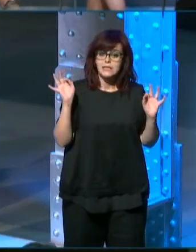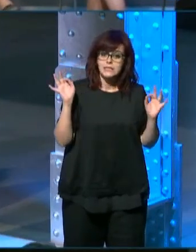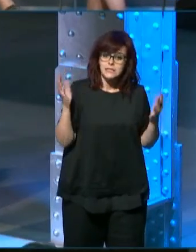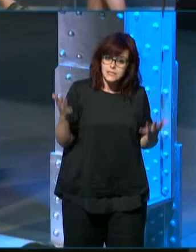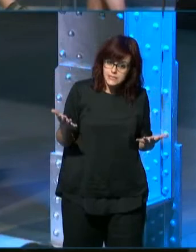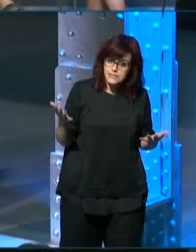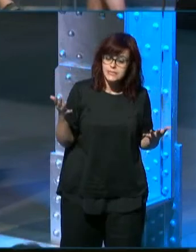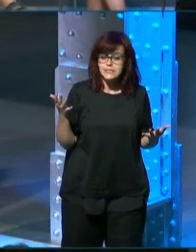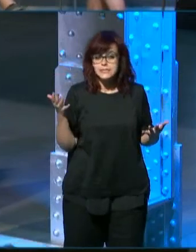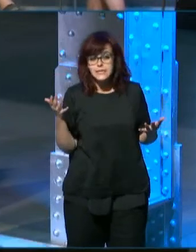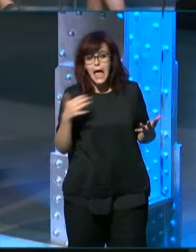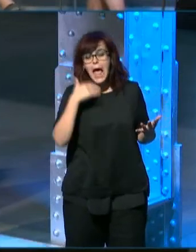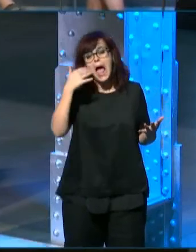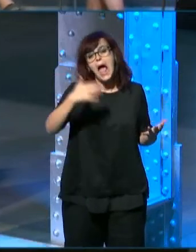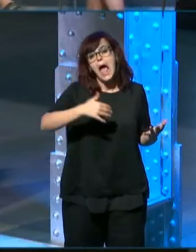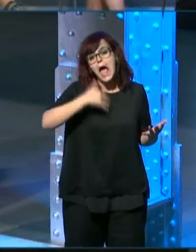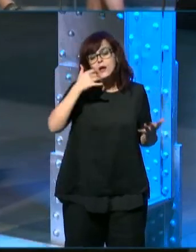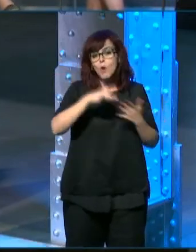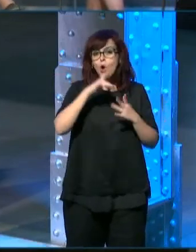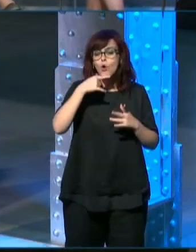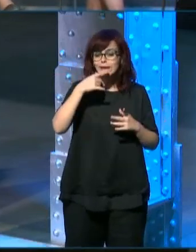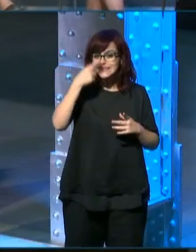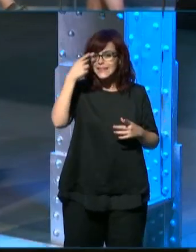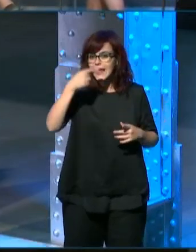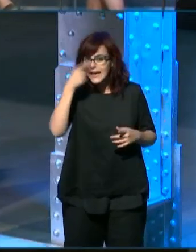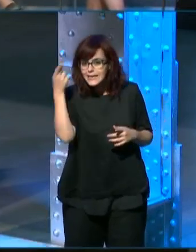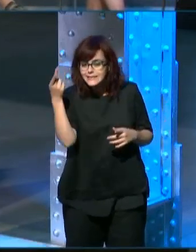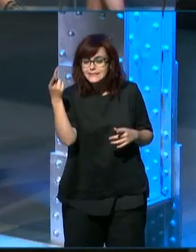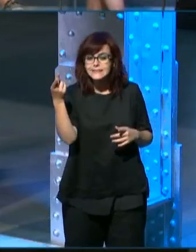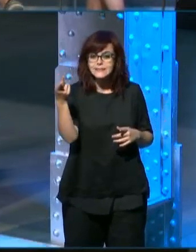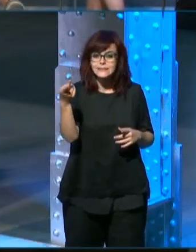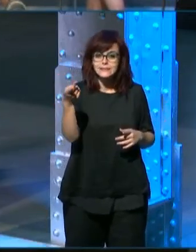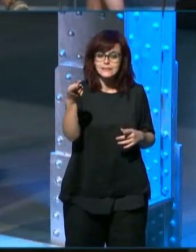hay una diversidad de intereses y de